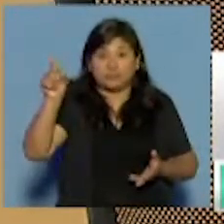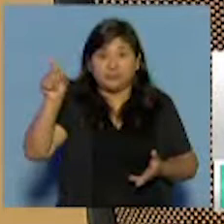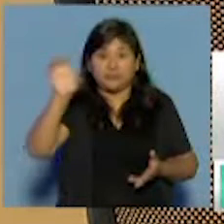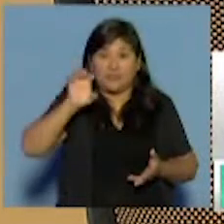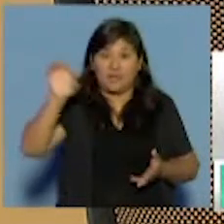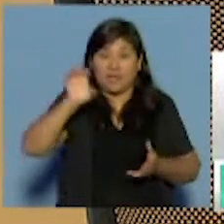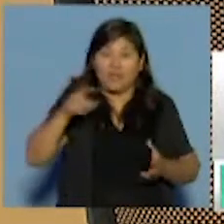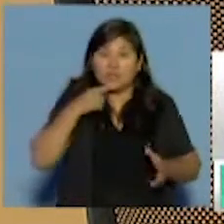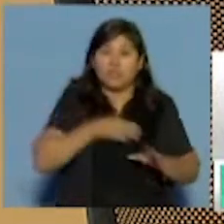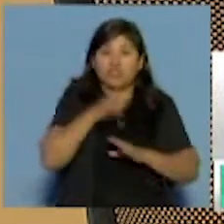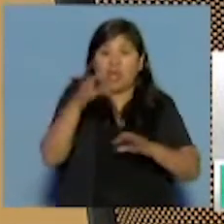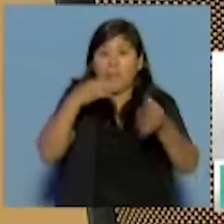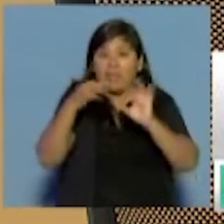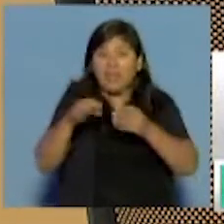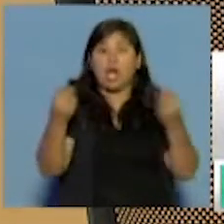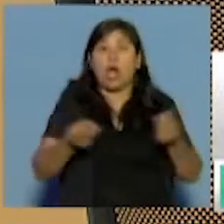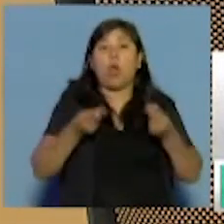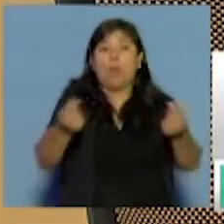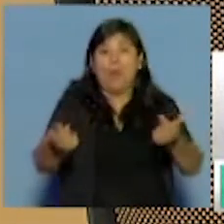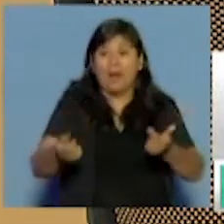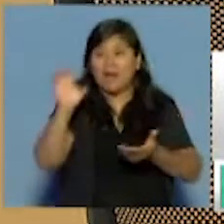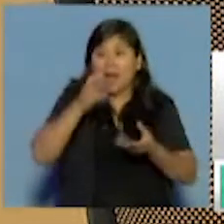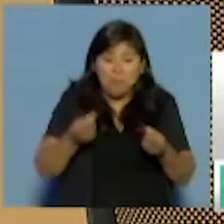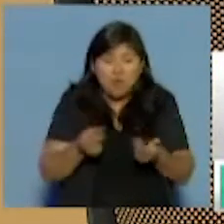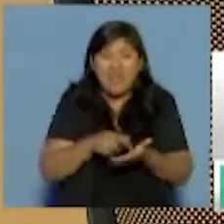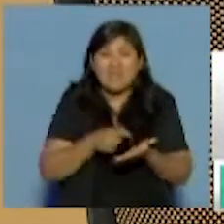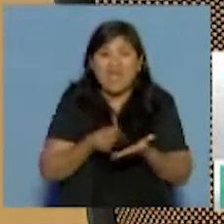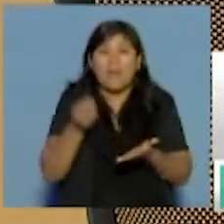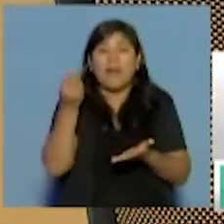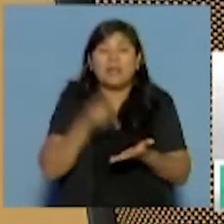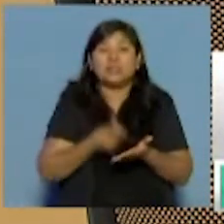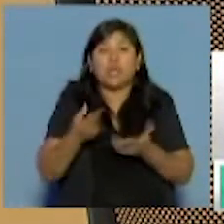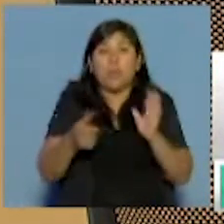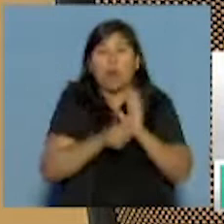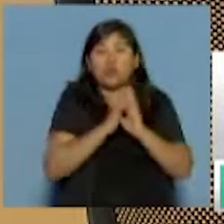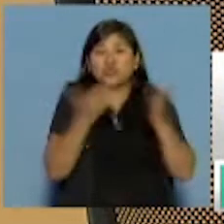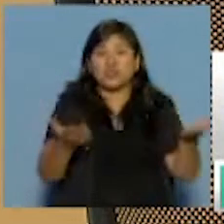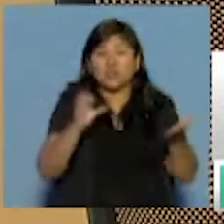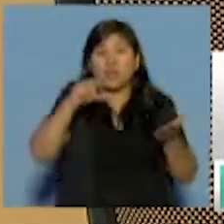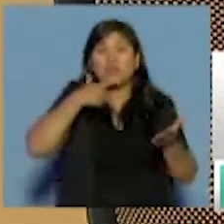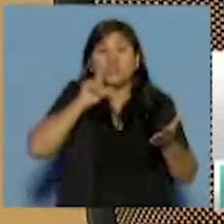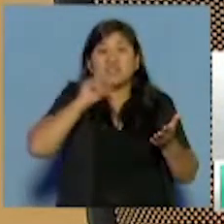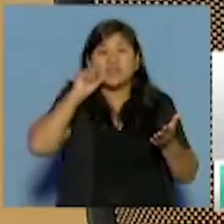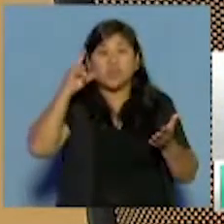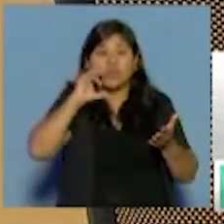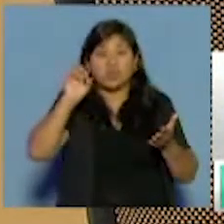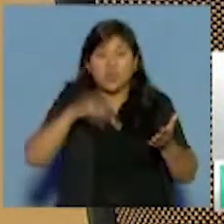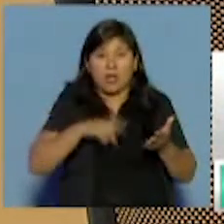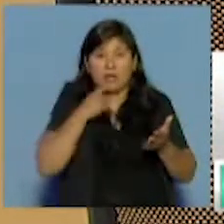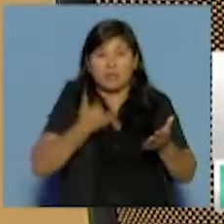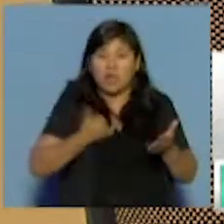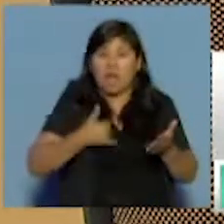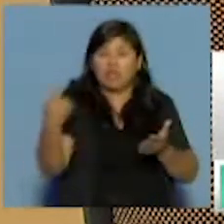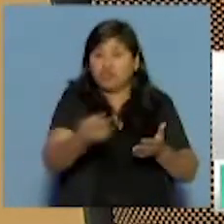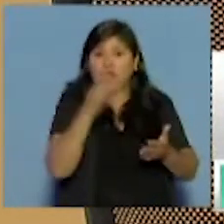a quien vamos a vender quién vamos a comprar como nuestra constitución los abuelos mi papá por ejemplo dice escucha me